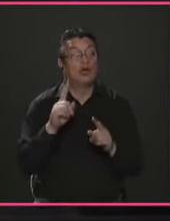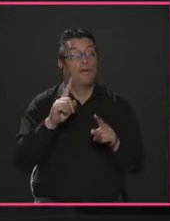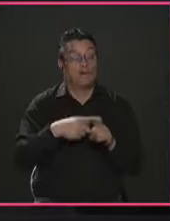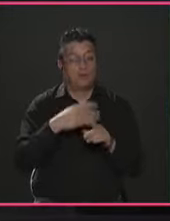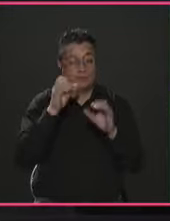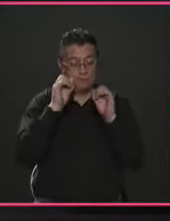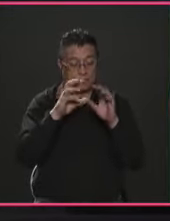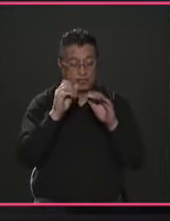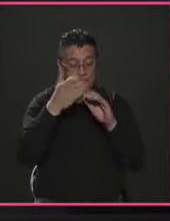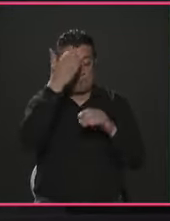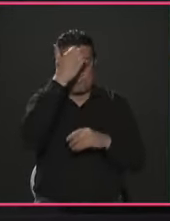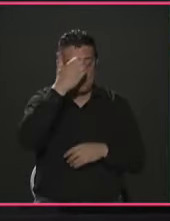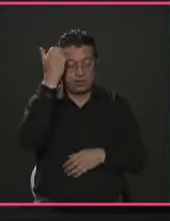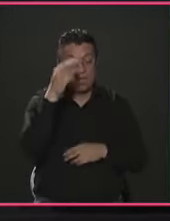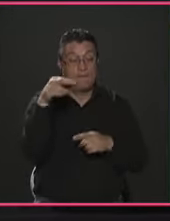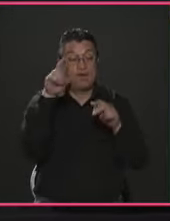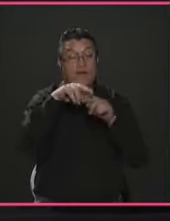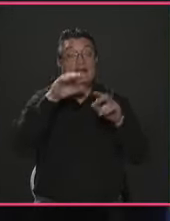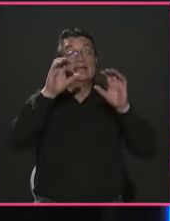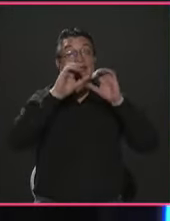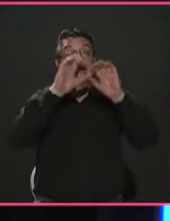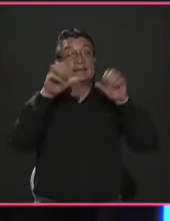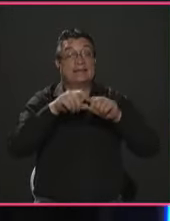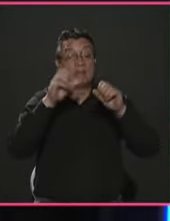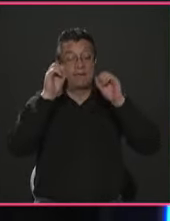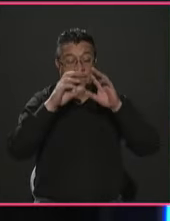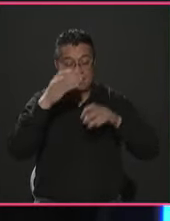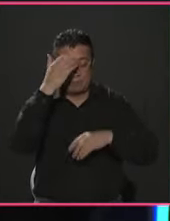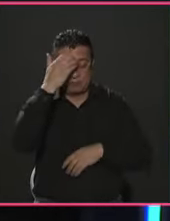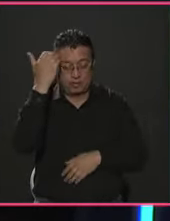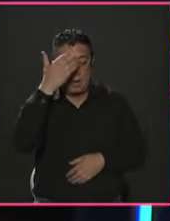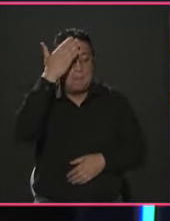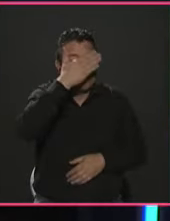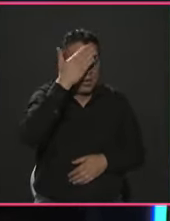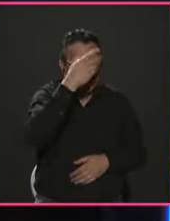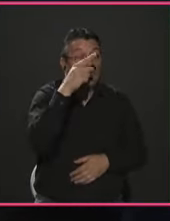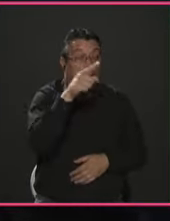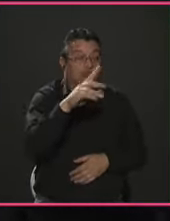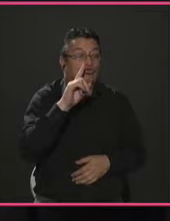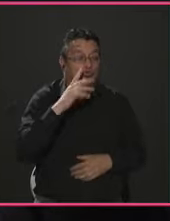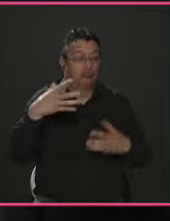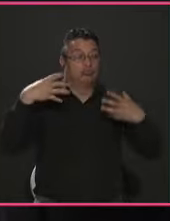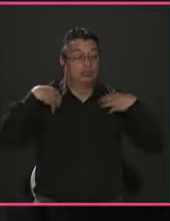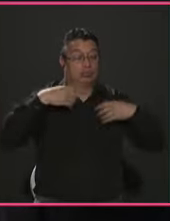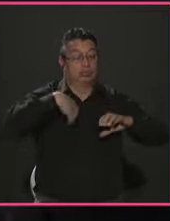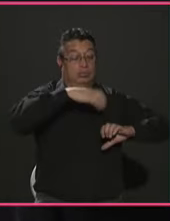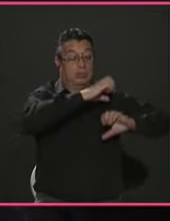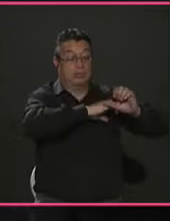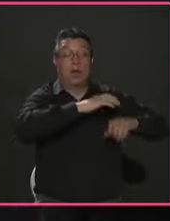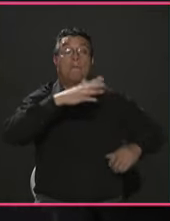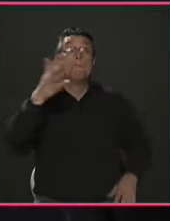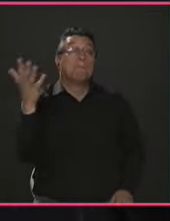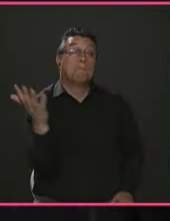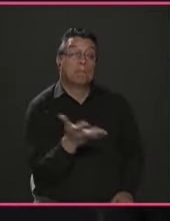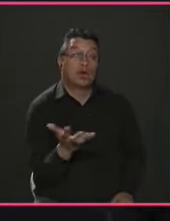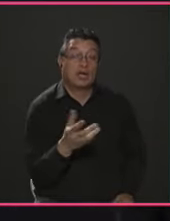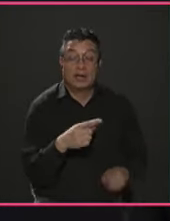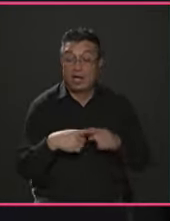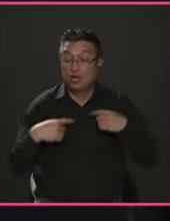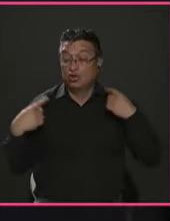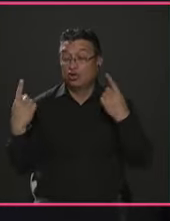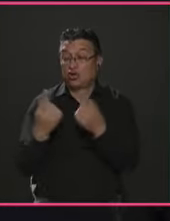formación profesional sí a los sistemas de formación profesional y a la preocupación que le toca a sinfor Pero por qué Porque en todos los